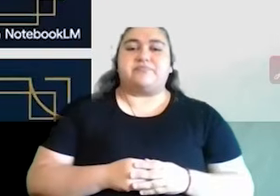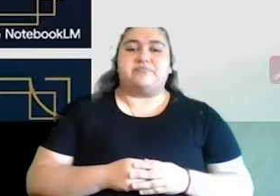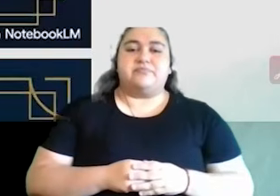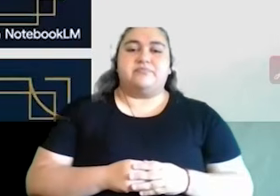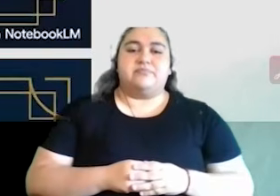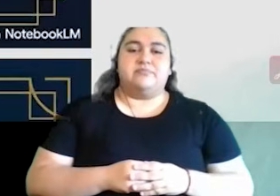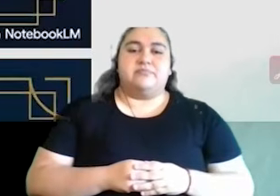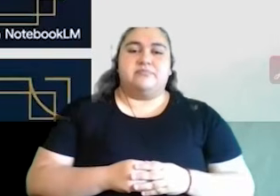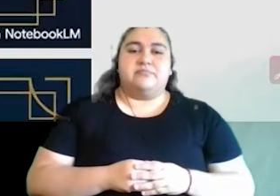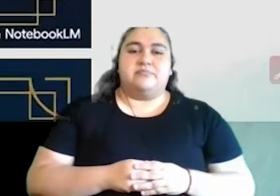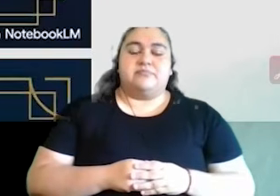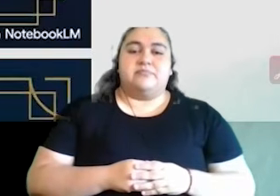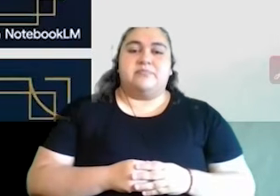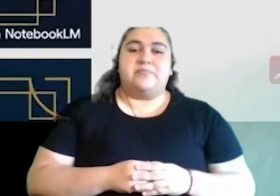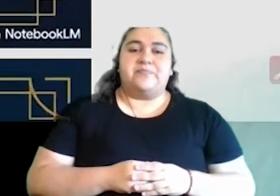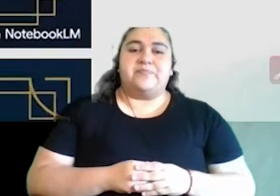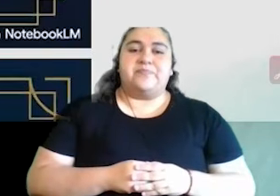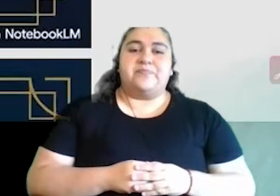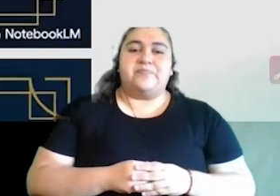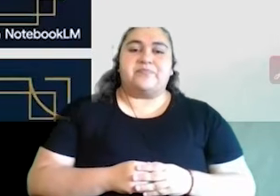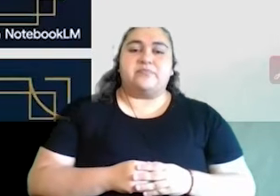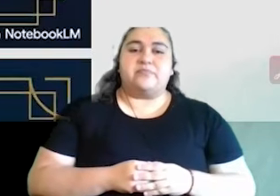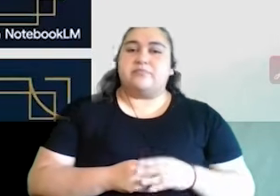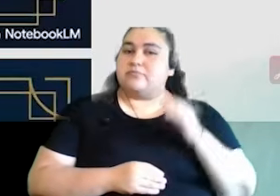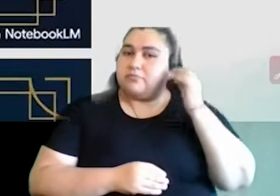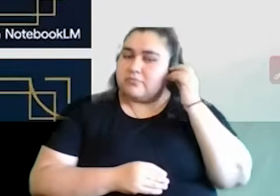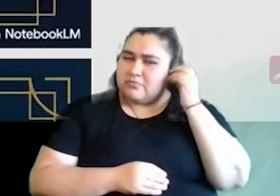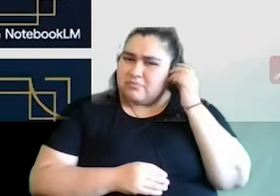Vamos a tener algunas